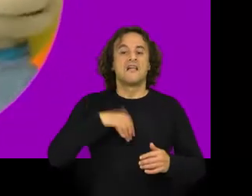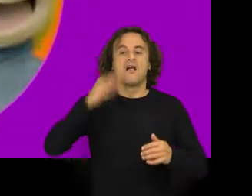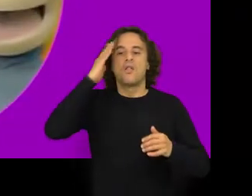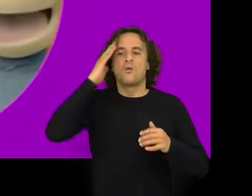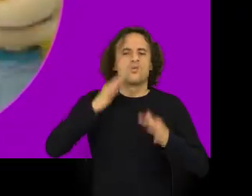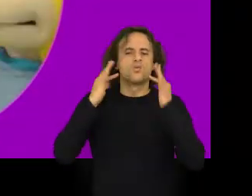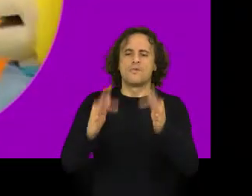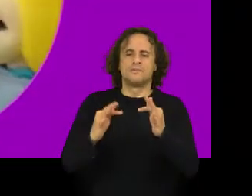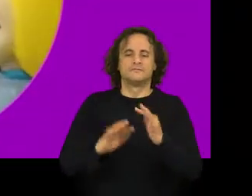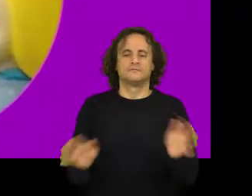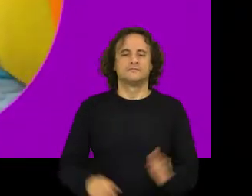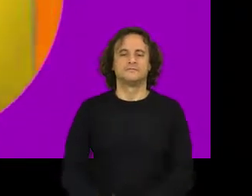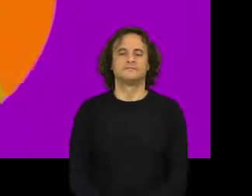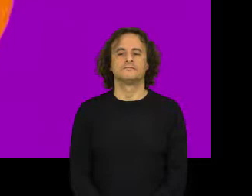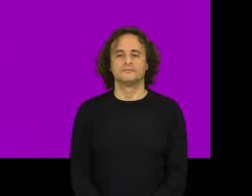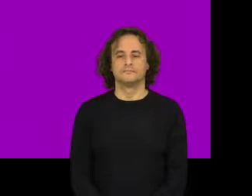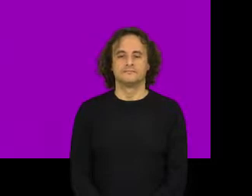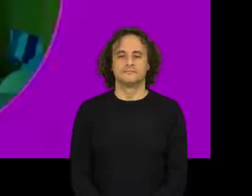Non vou dormir máis.